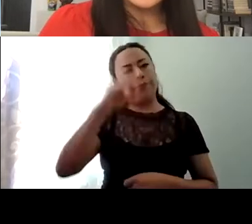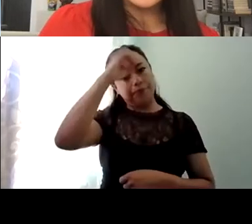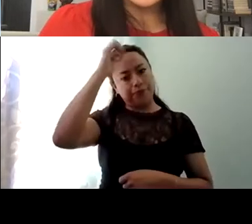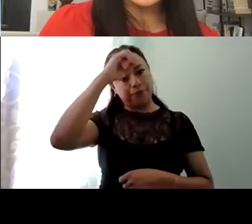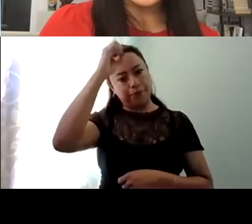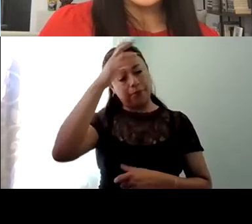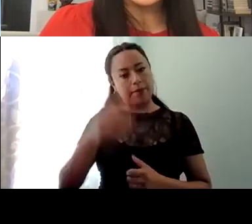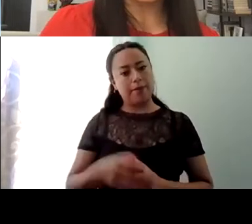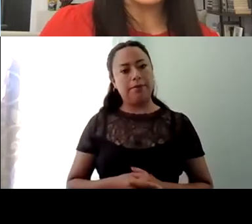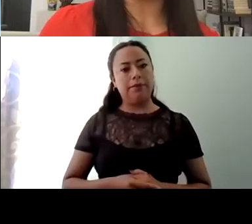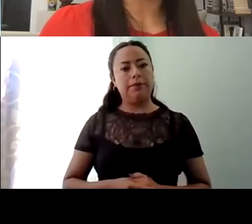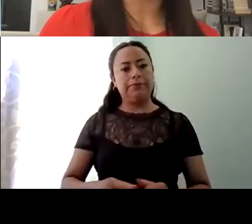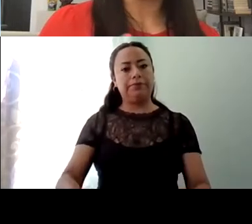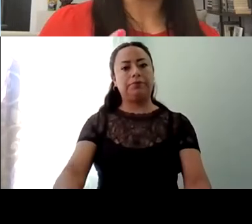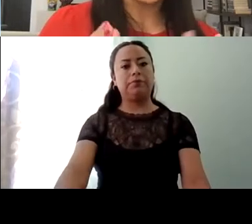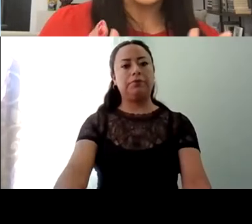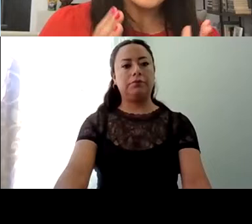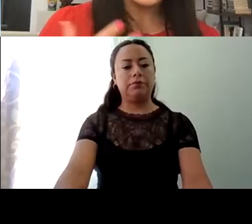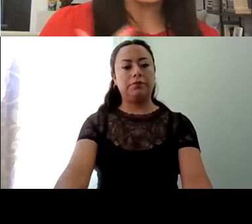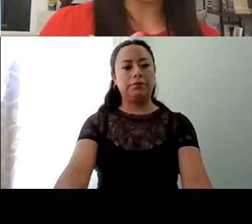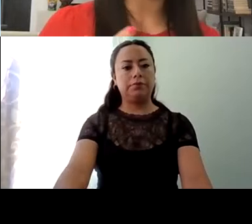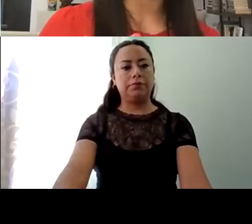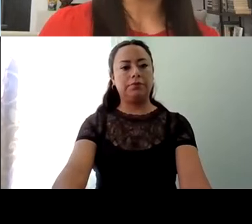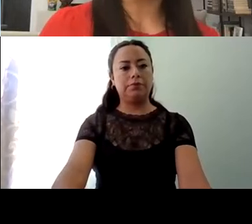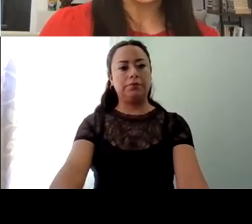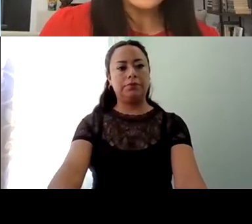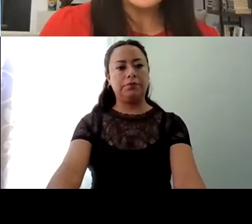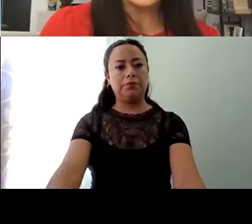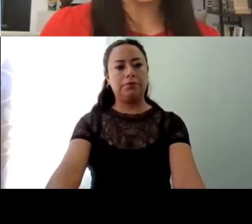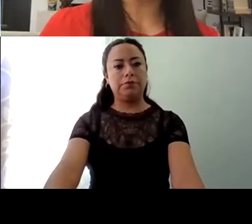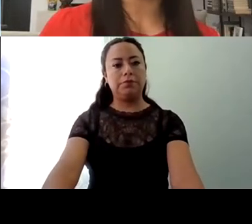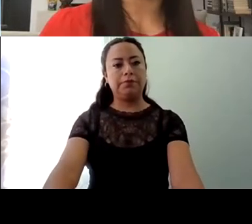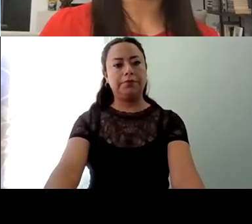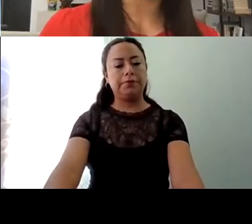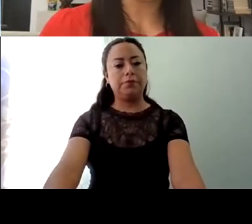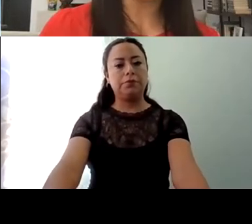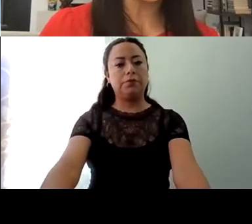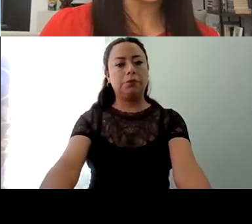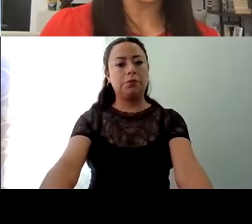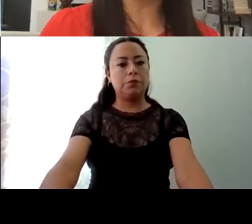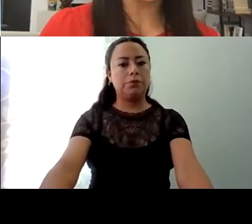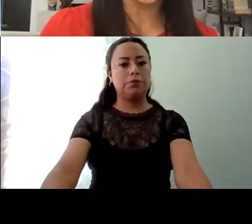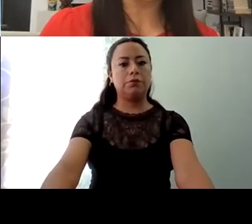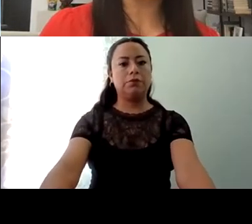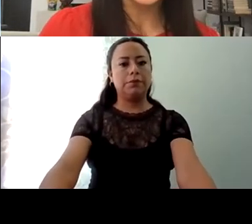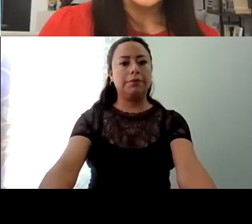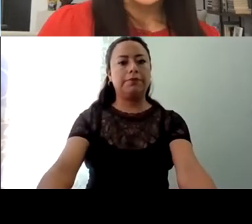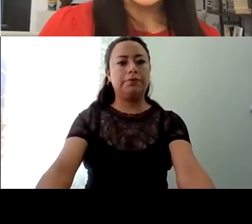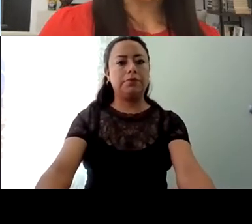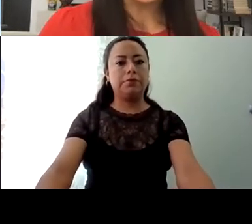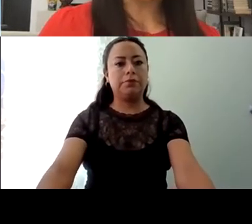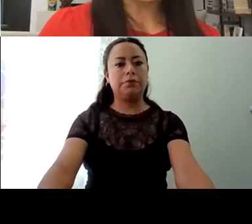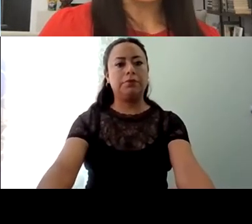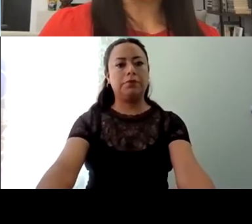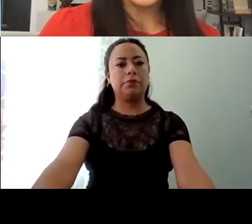efecto, tenemos que tomar en cuenta, desde la organización en la que yo trabajo, desde WIGO, vemos que muchas de las personas